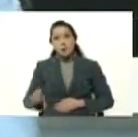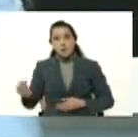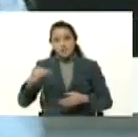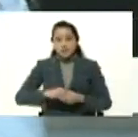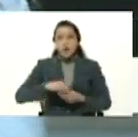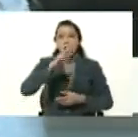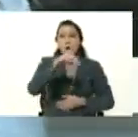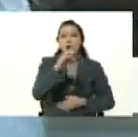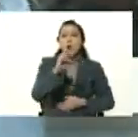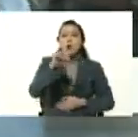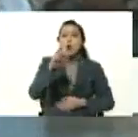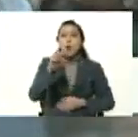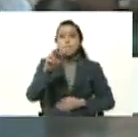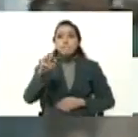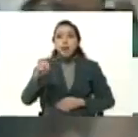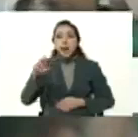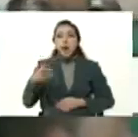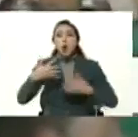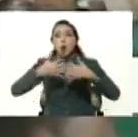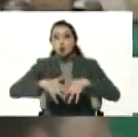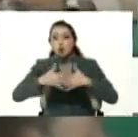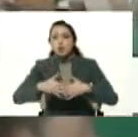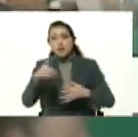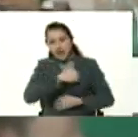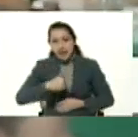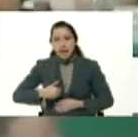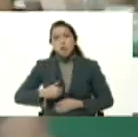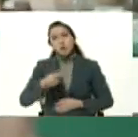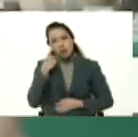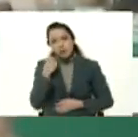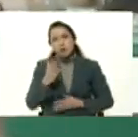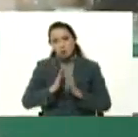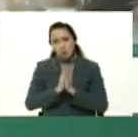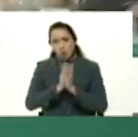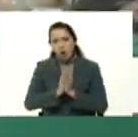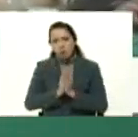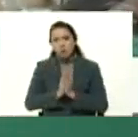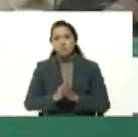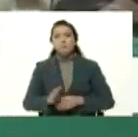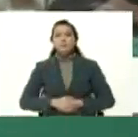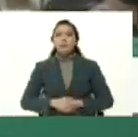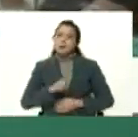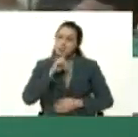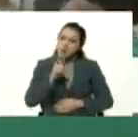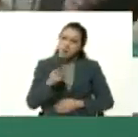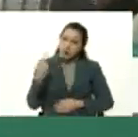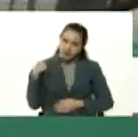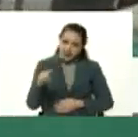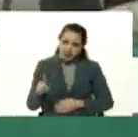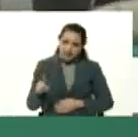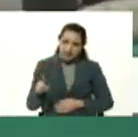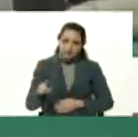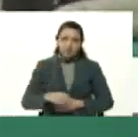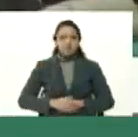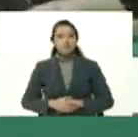que usted tenga eso en cuenta. Muchísimas gracias, señor presidente. Si tiene alguna pregunta.